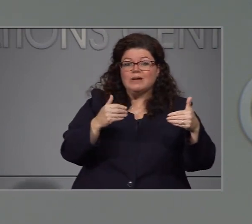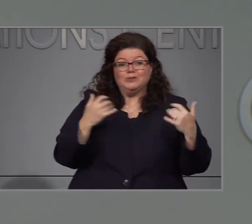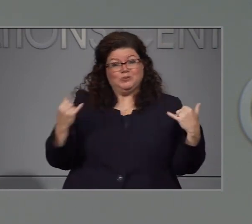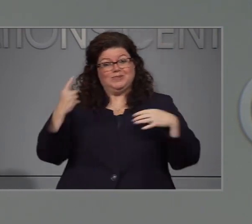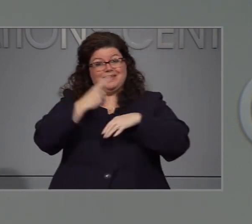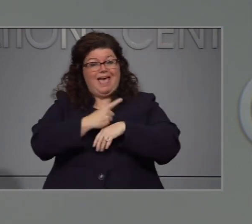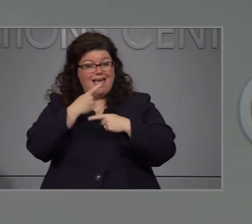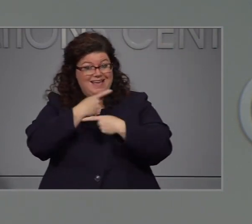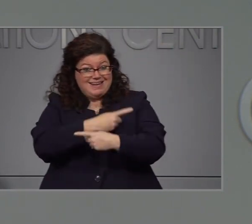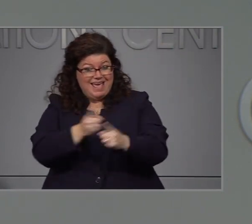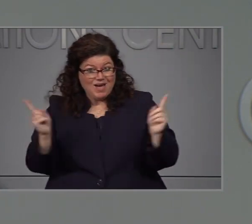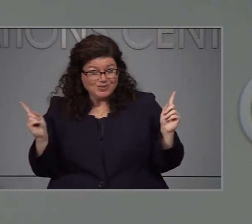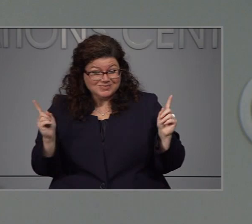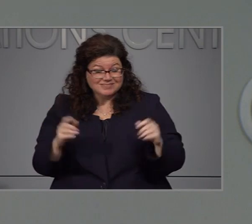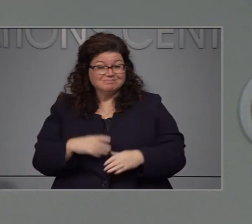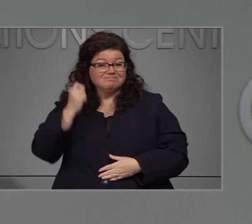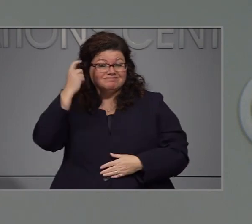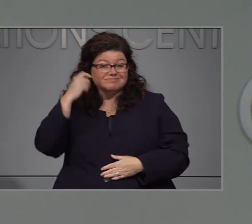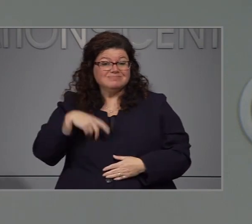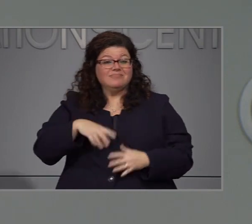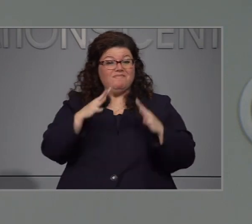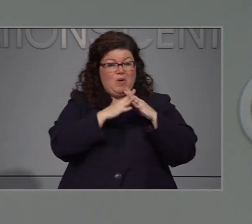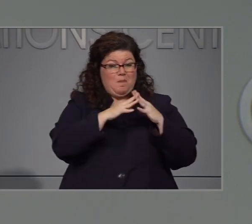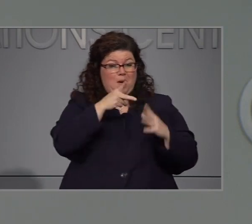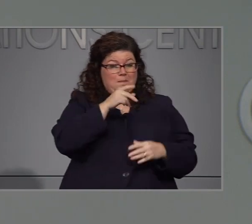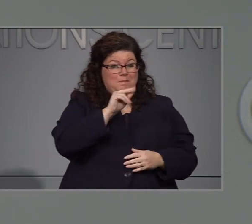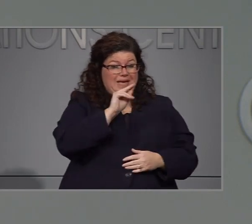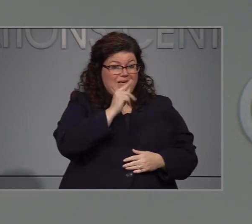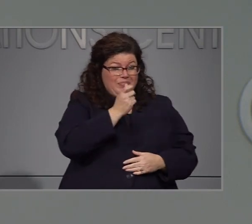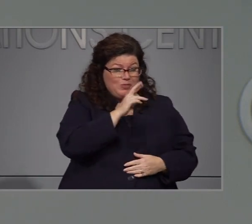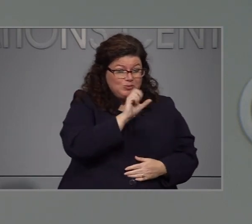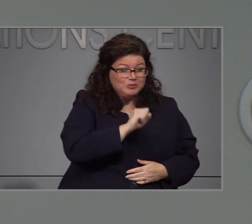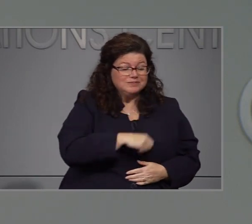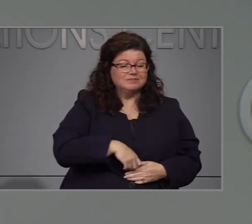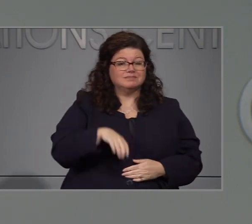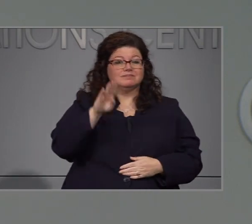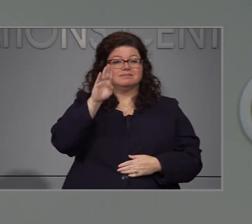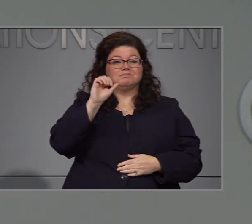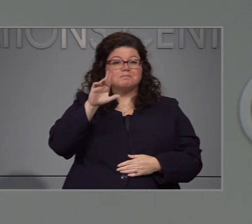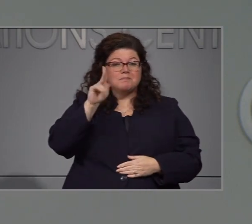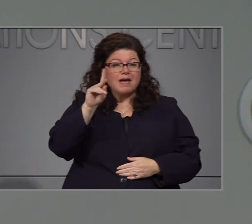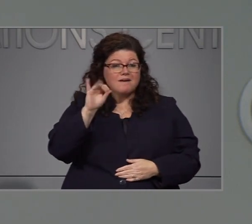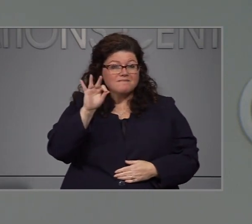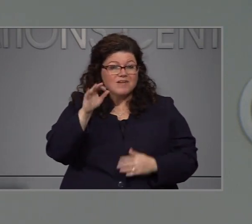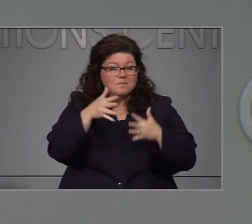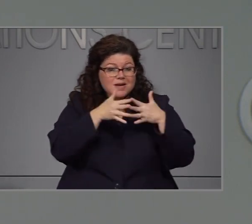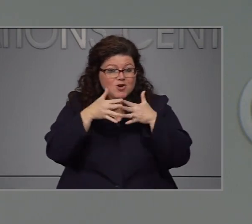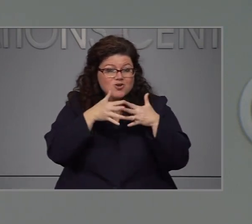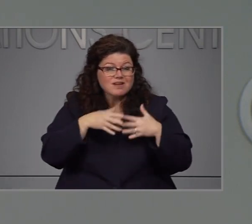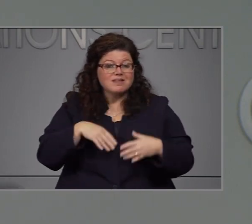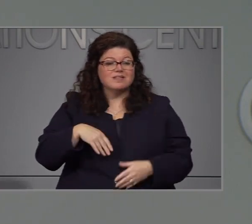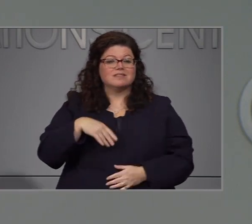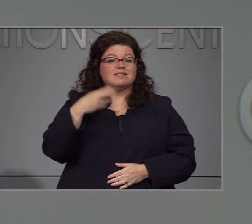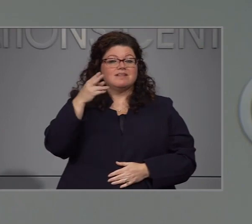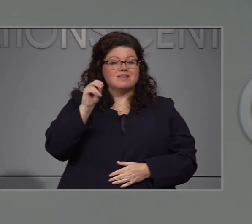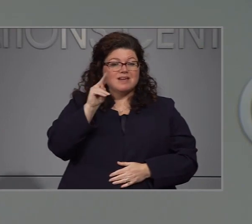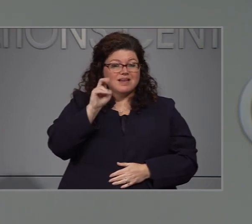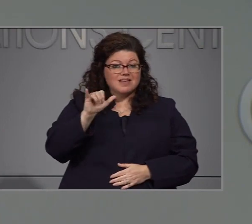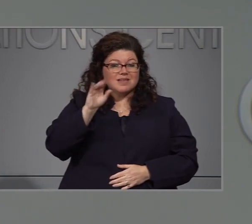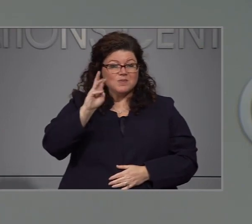emocionado para anunciarles a ustedes que el día de hoy Atrium Health, junto con los directores Carolina Panthers, Bank of